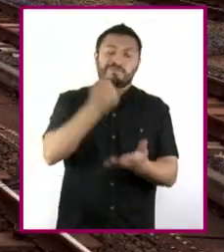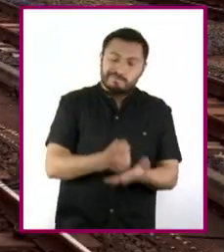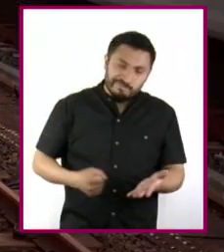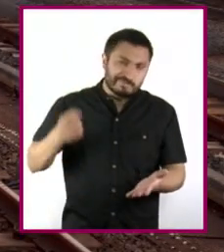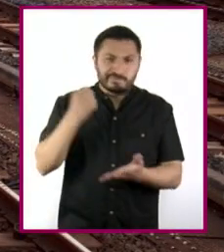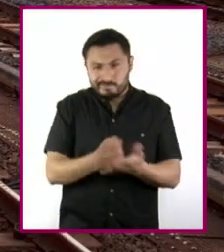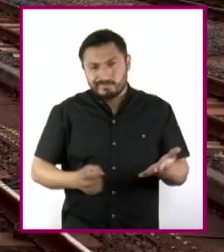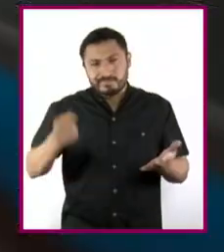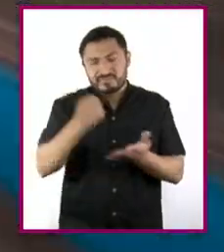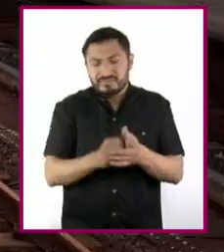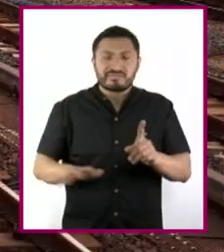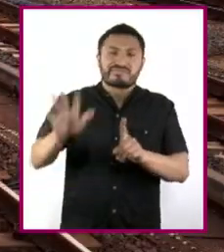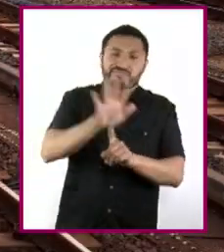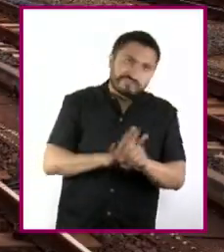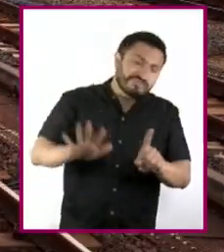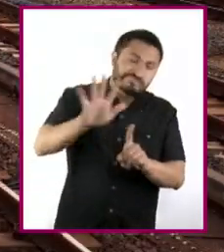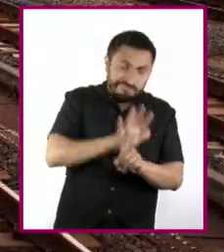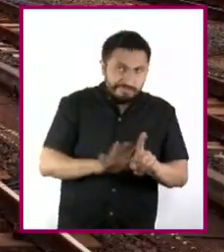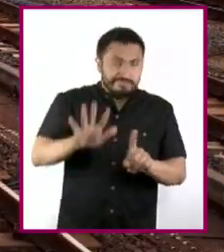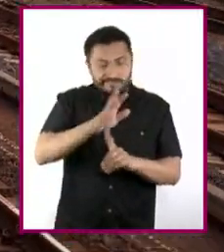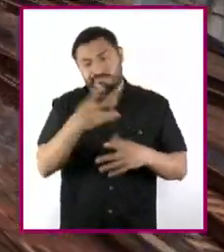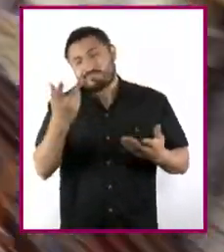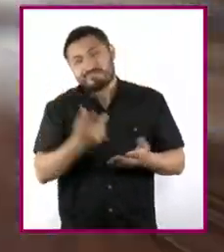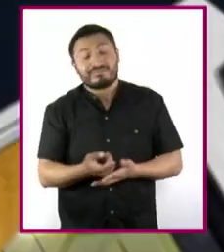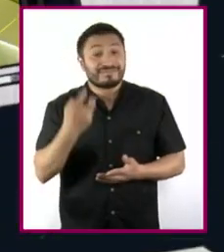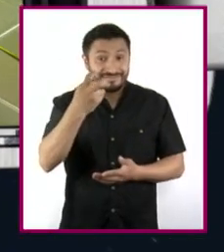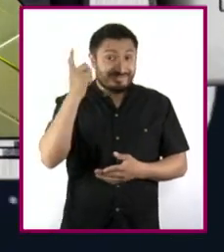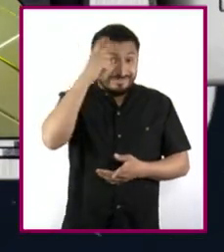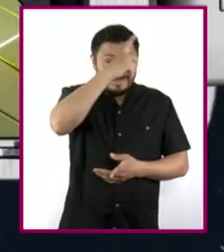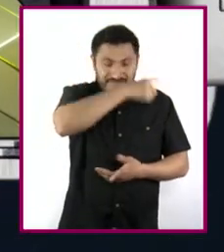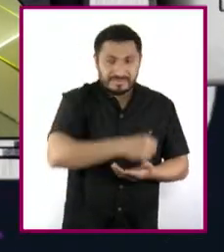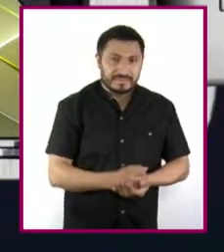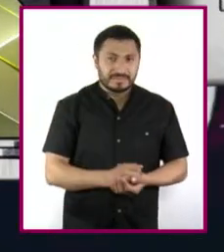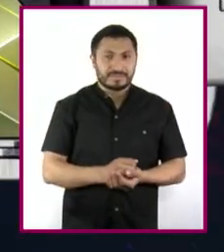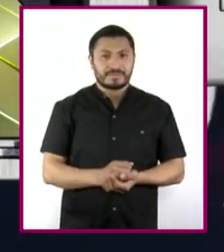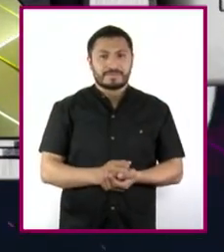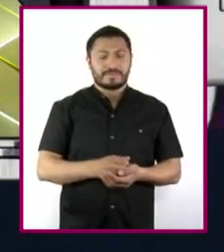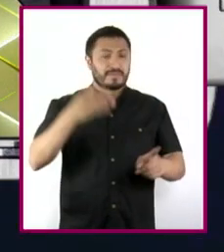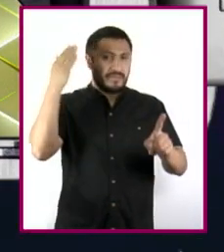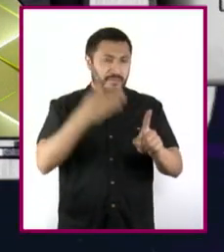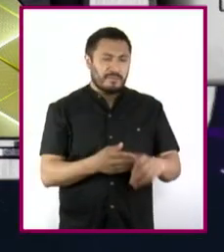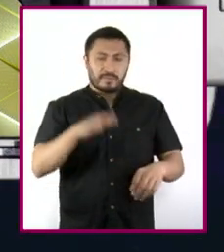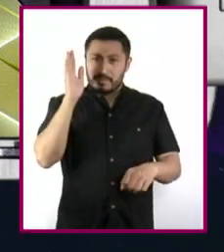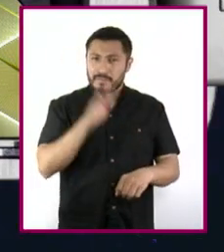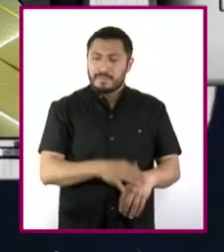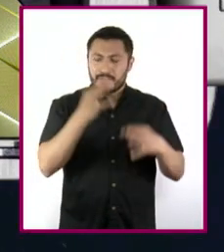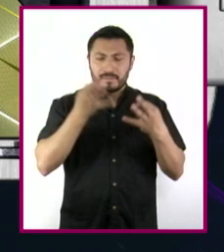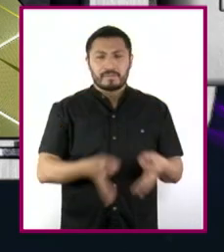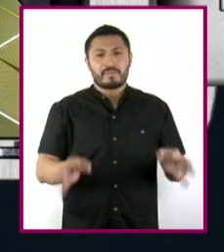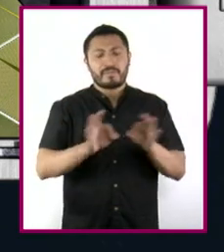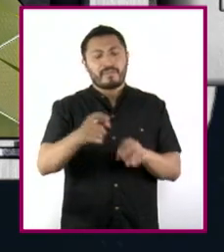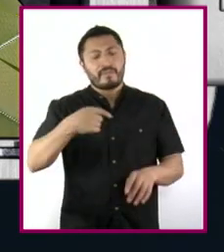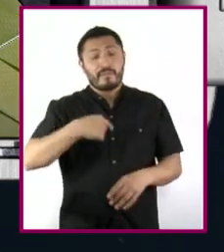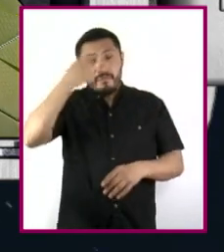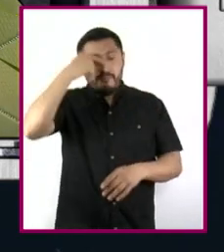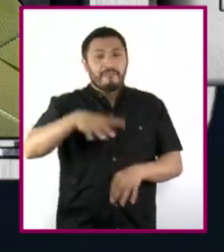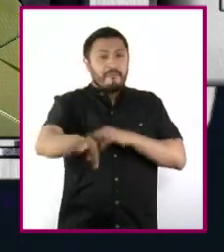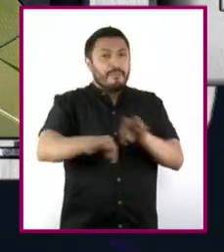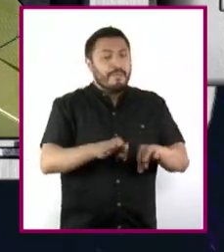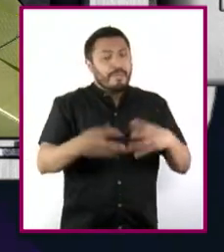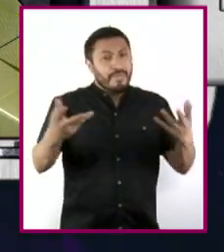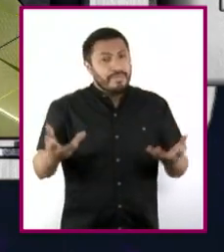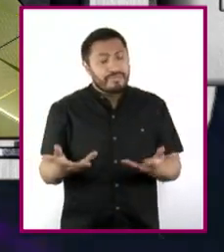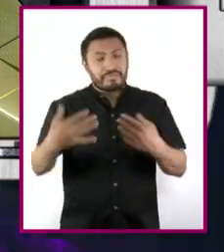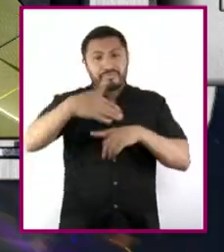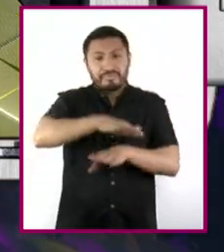parte de conservadurismo constantemente. Dentro de los principales retos que yo he enfrentado para seguir trabajando en